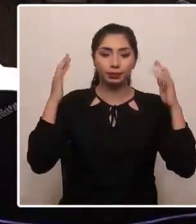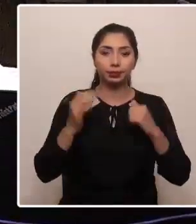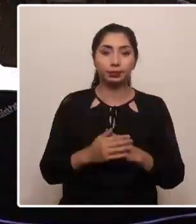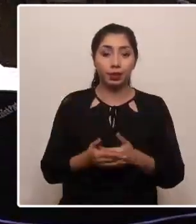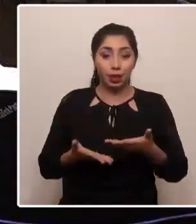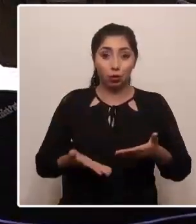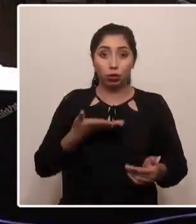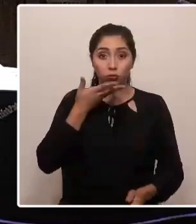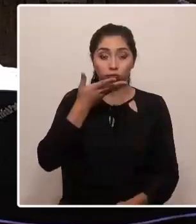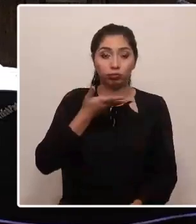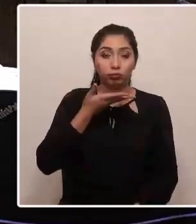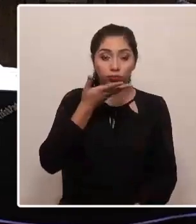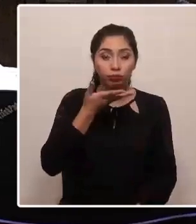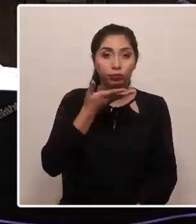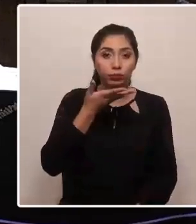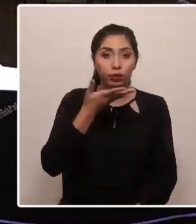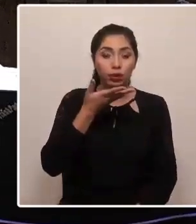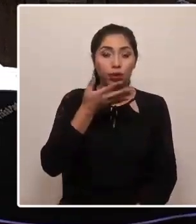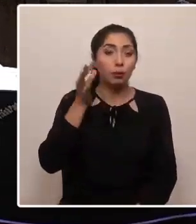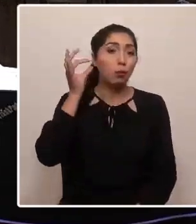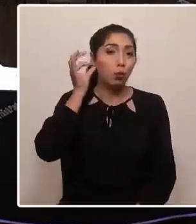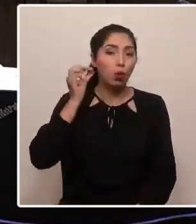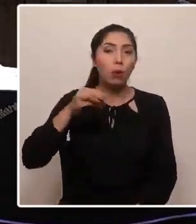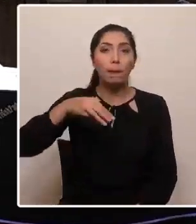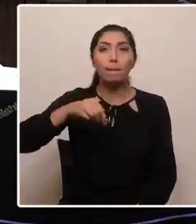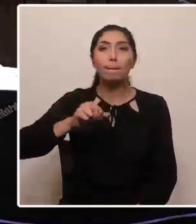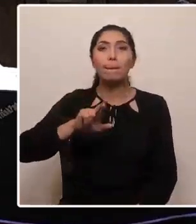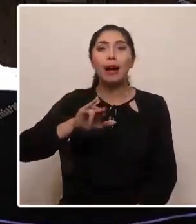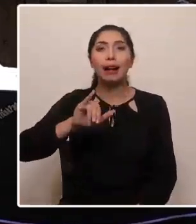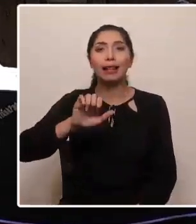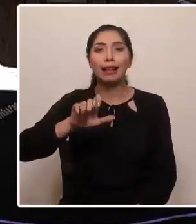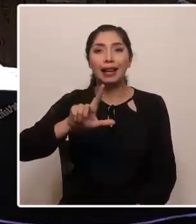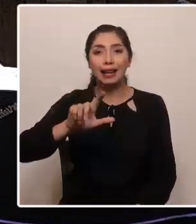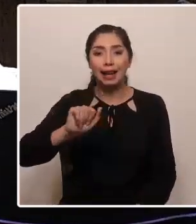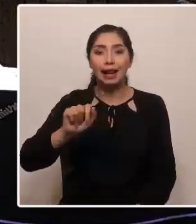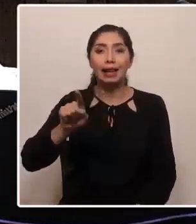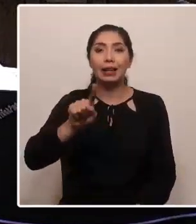Tiene la palabra la convencional Mariela Cerey.